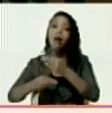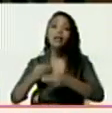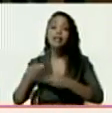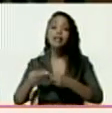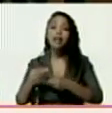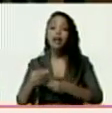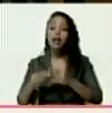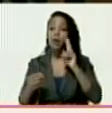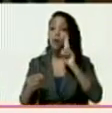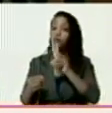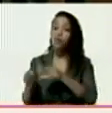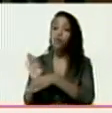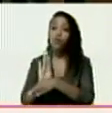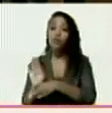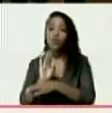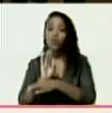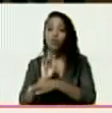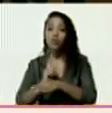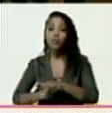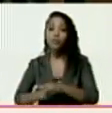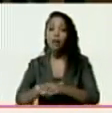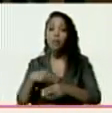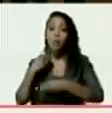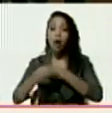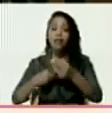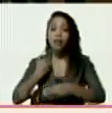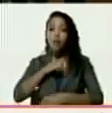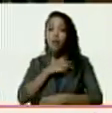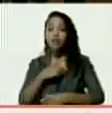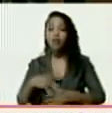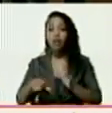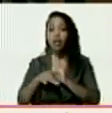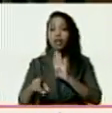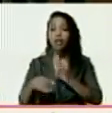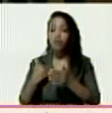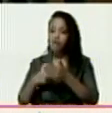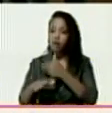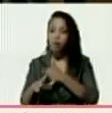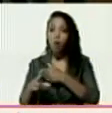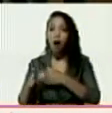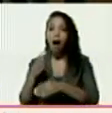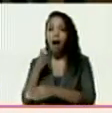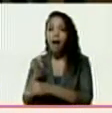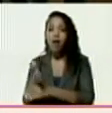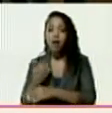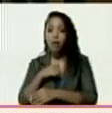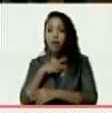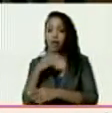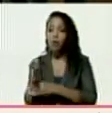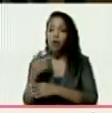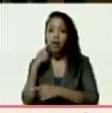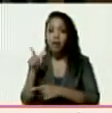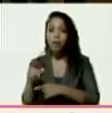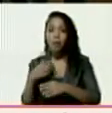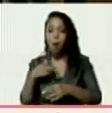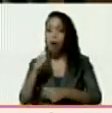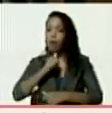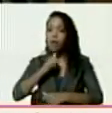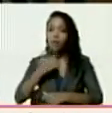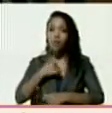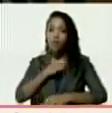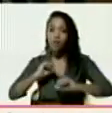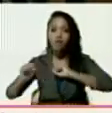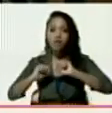nuestros estatutos y vamos a restituir nuestros derechos. Vamos a ir hasta donde tengamos que ir y nos vamos a reservar nuestras acciones